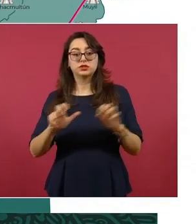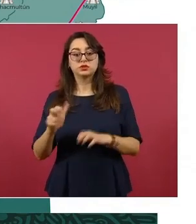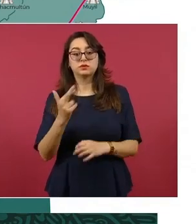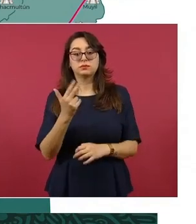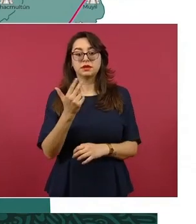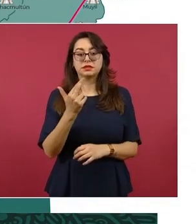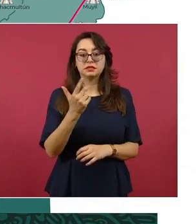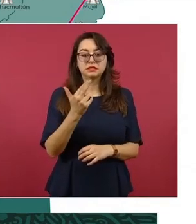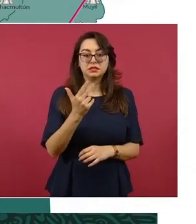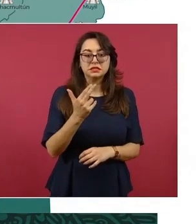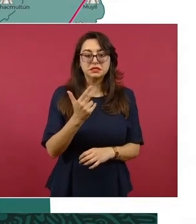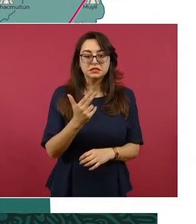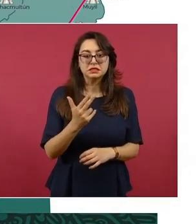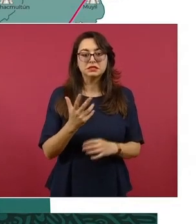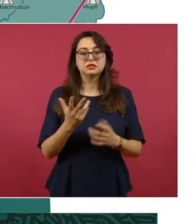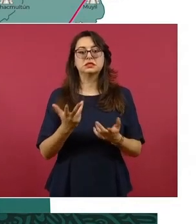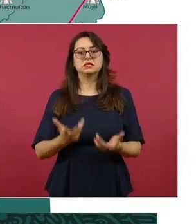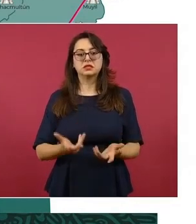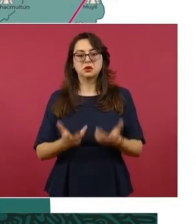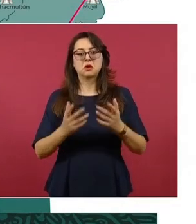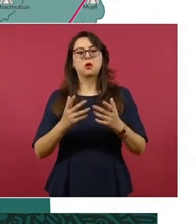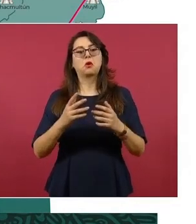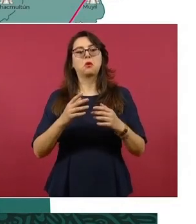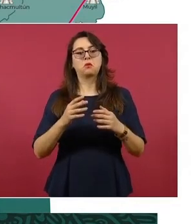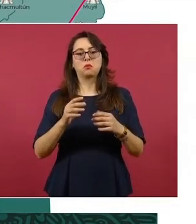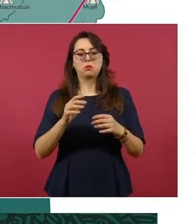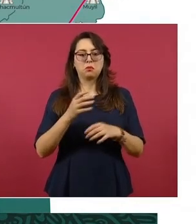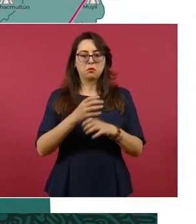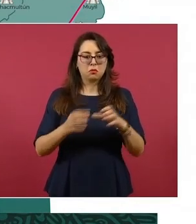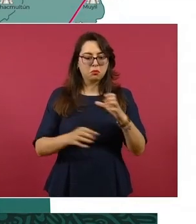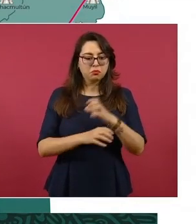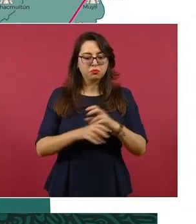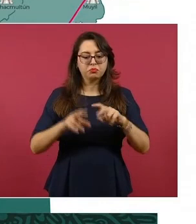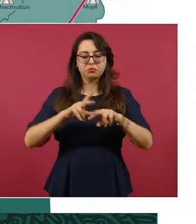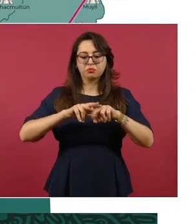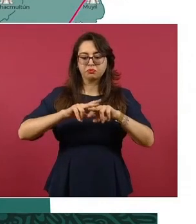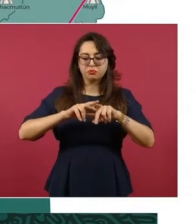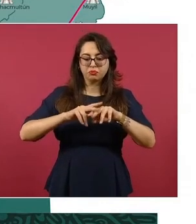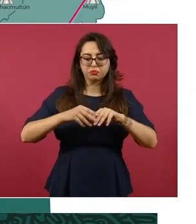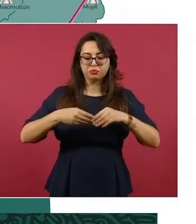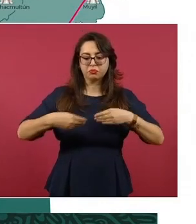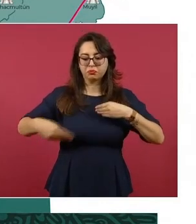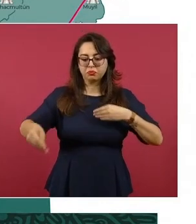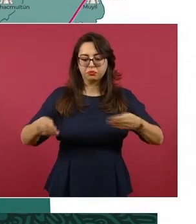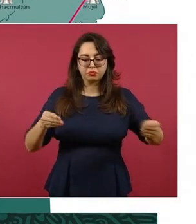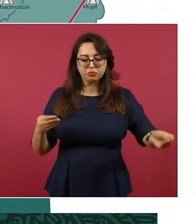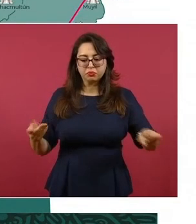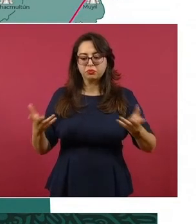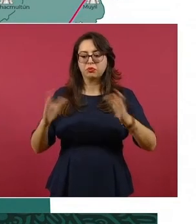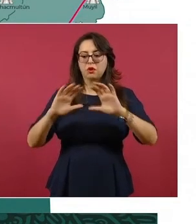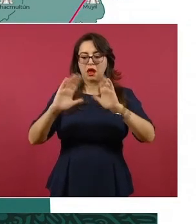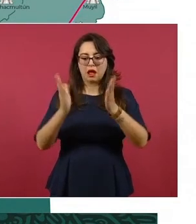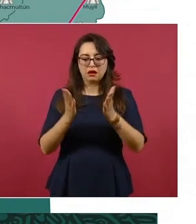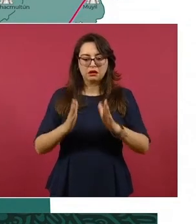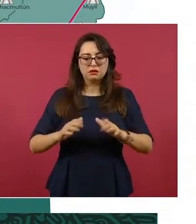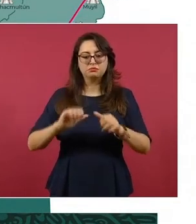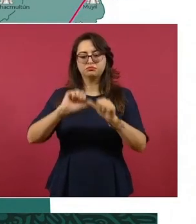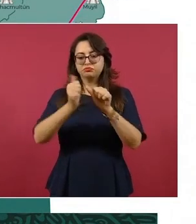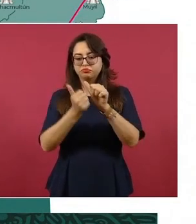relativamente íntegros, que incluye metates, piezas de cerámica, esculturas,